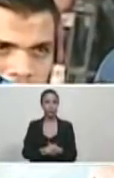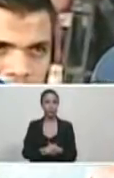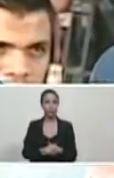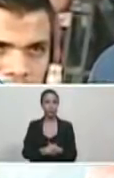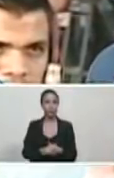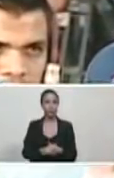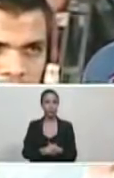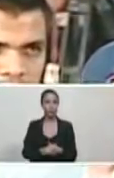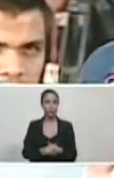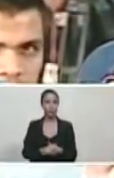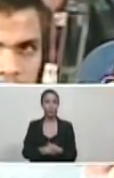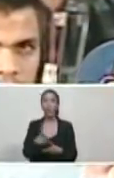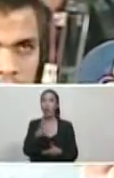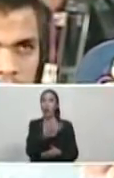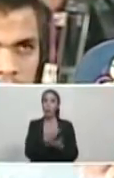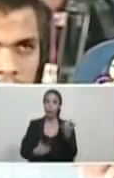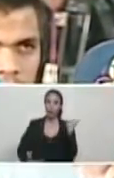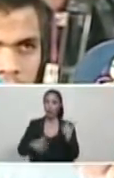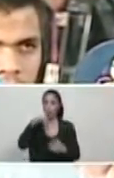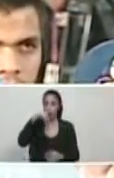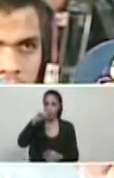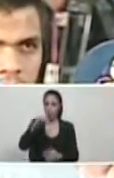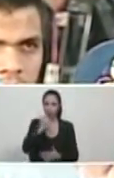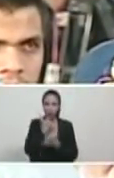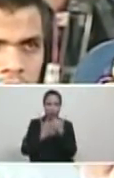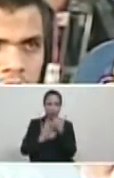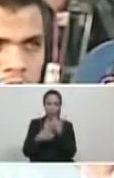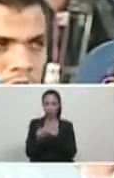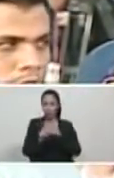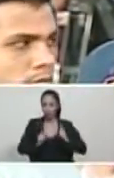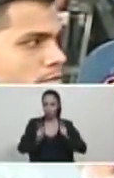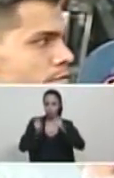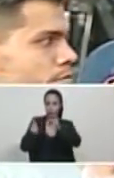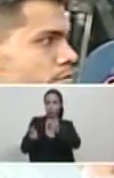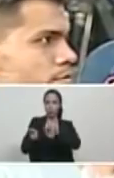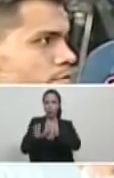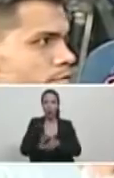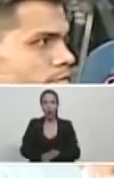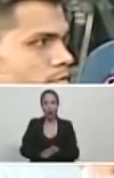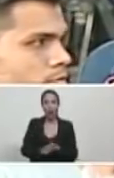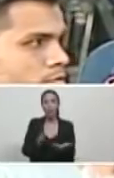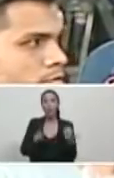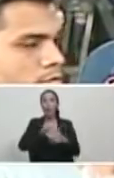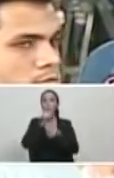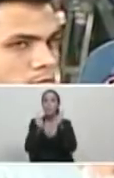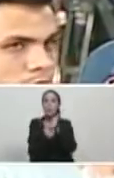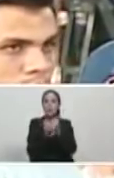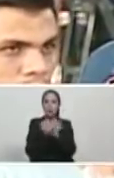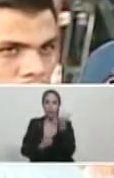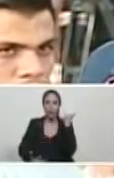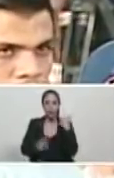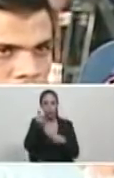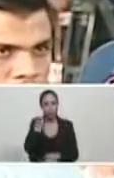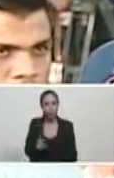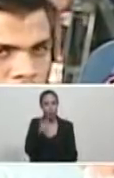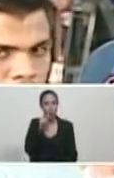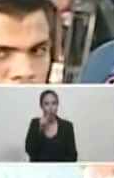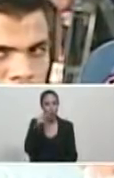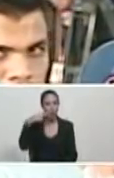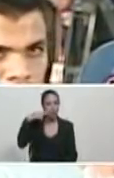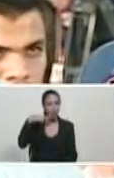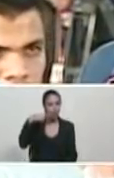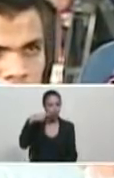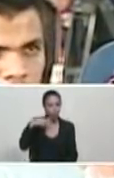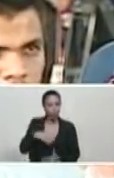Usted, presidente, no se equivocó en designar a nuestro jefe viceministro, Alexander Mimo Vargas, para llevar